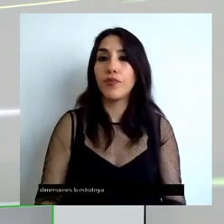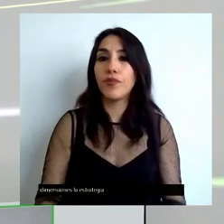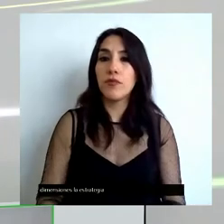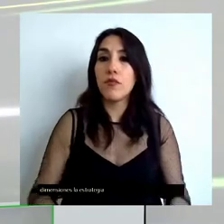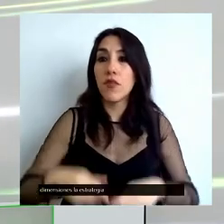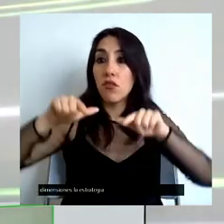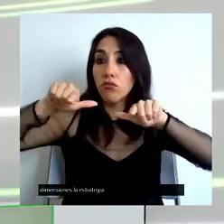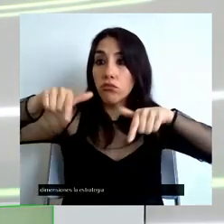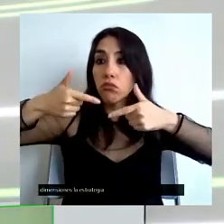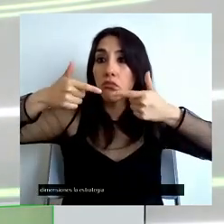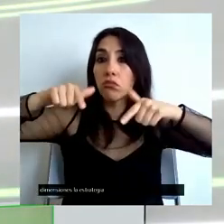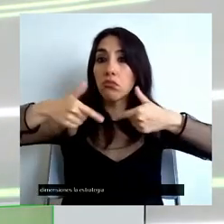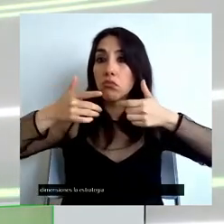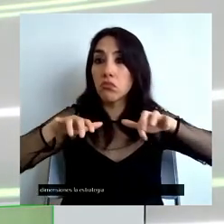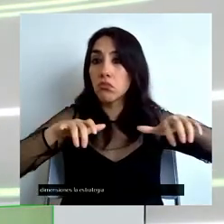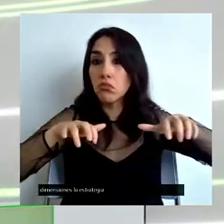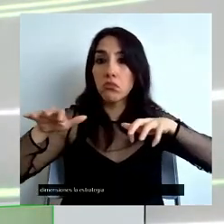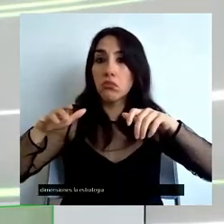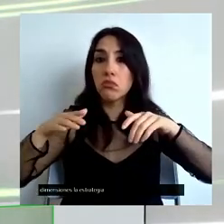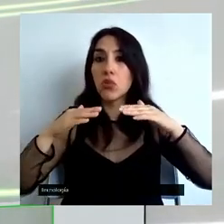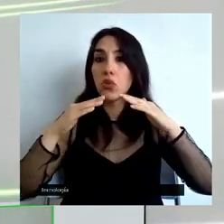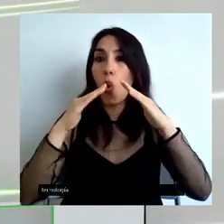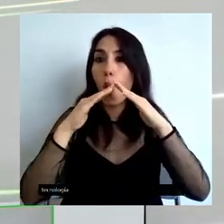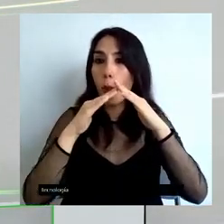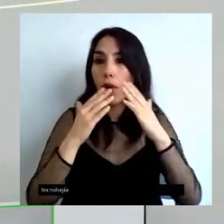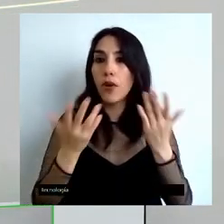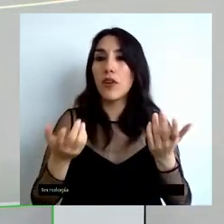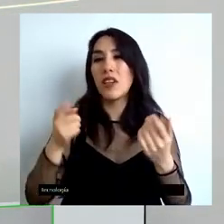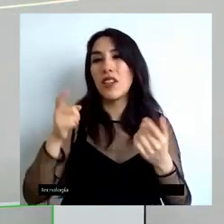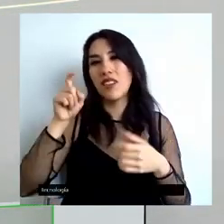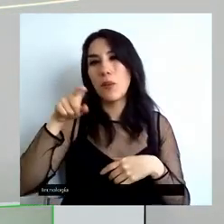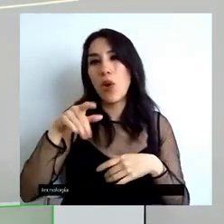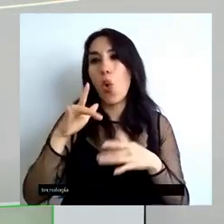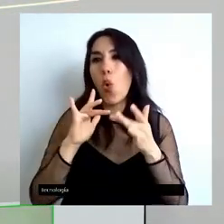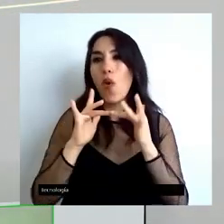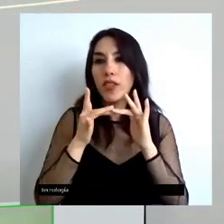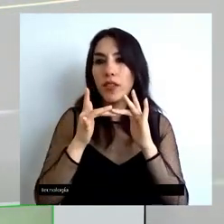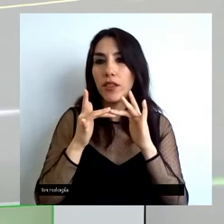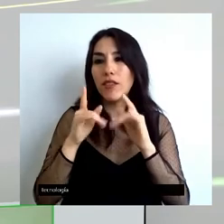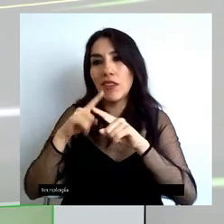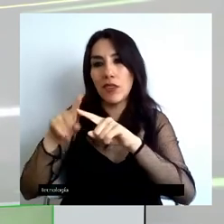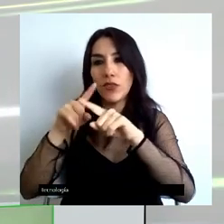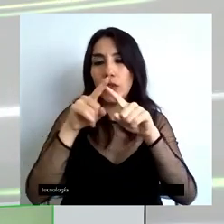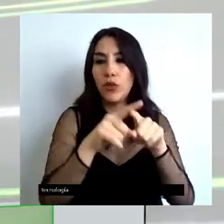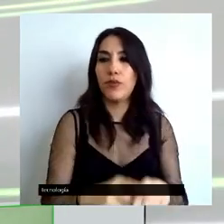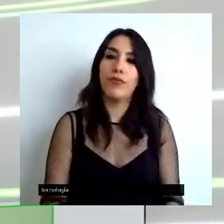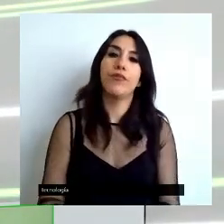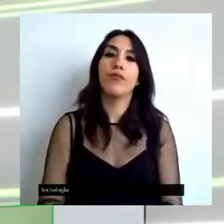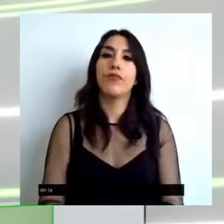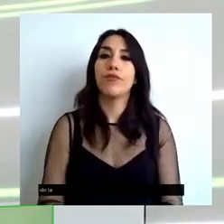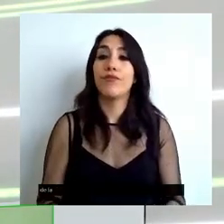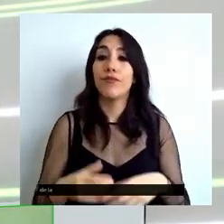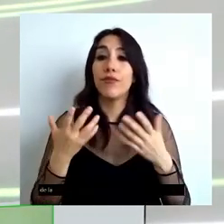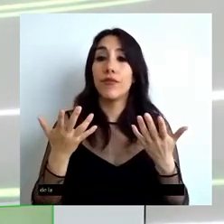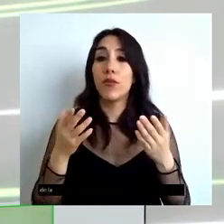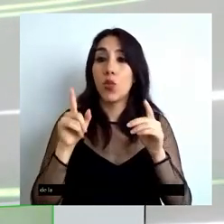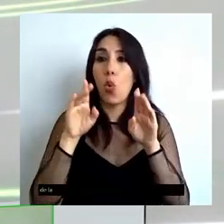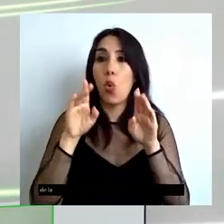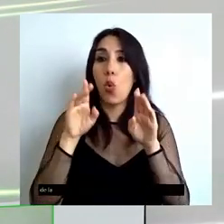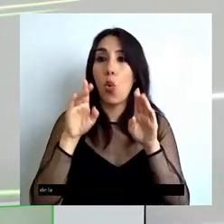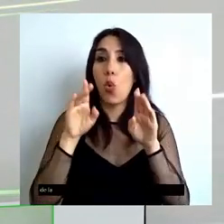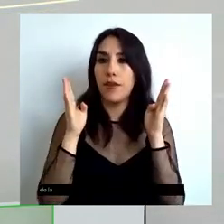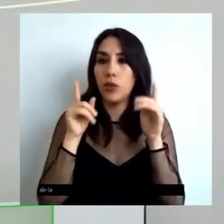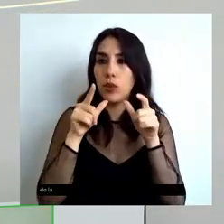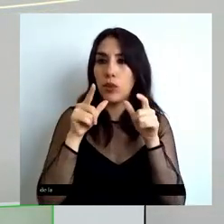información y de comunicación que abre enormes oportunidades para nuevos empleos,